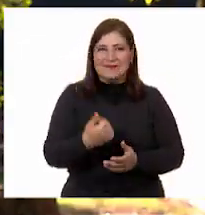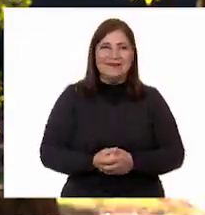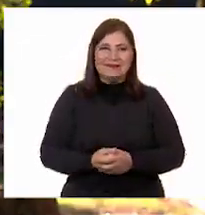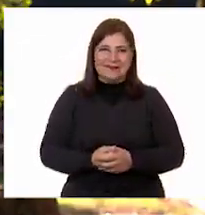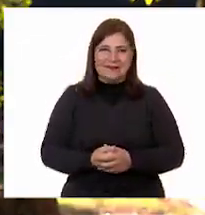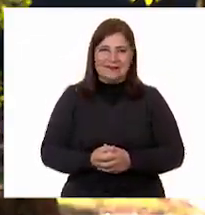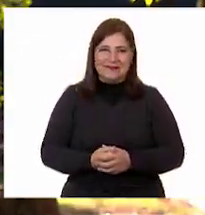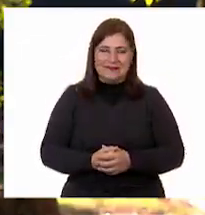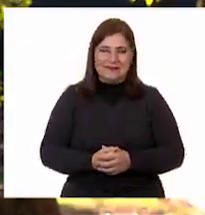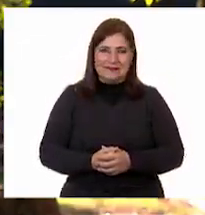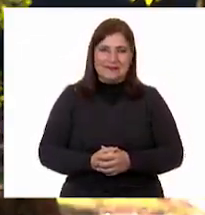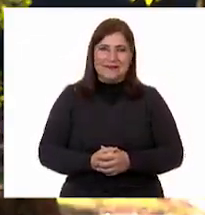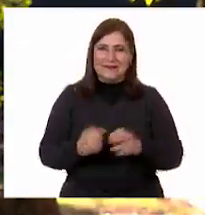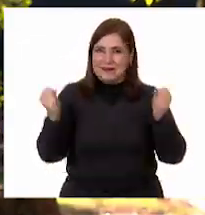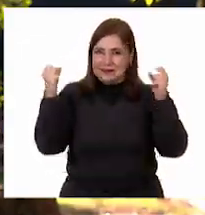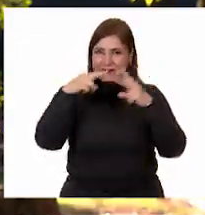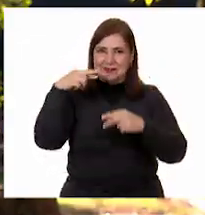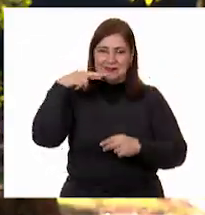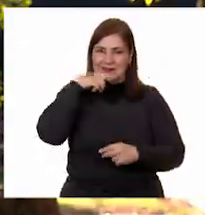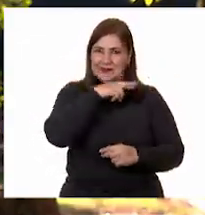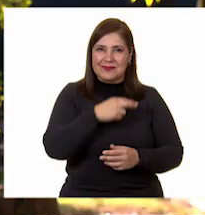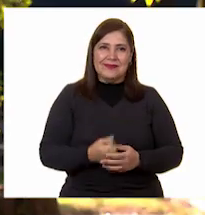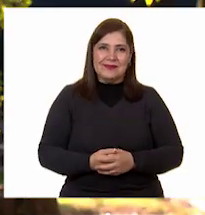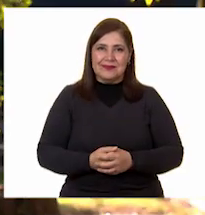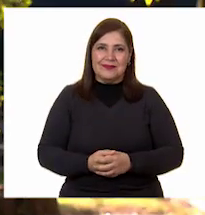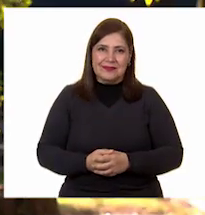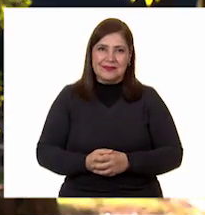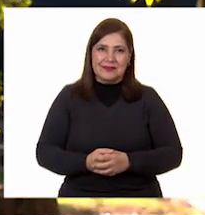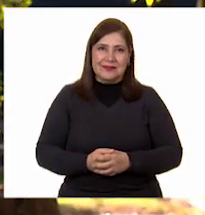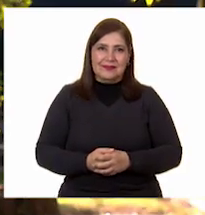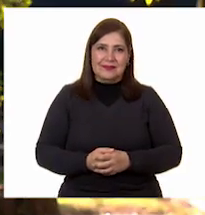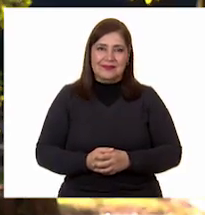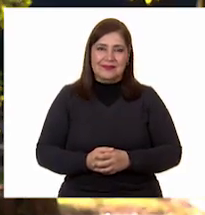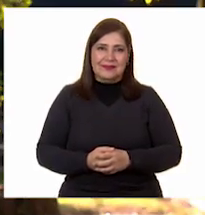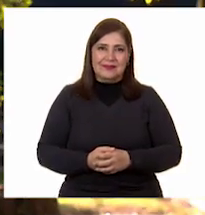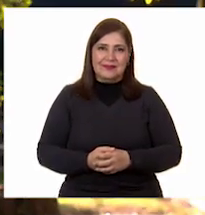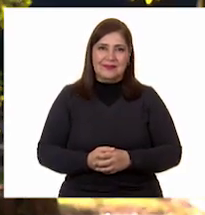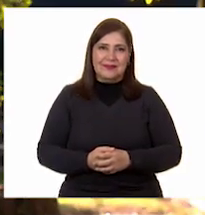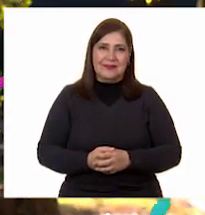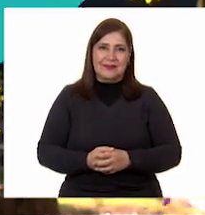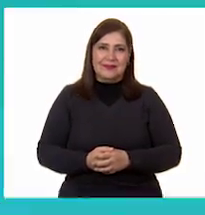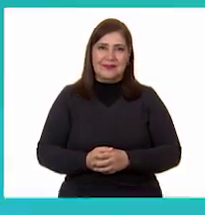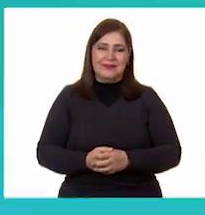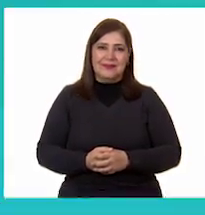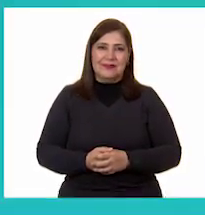¡Muy bien! ¡Nos vemos pronto!